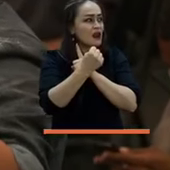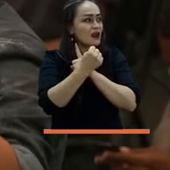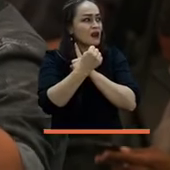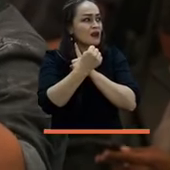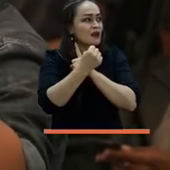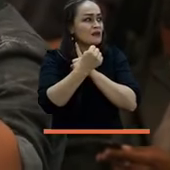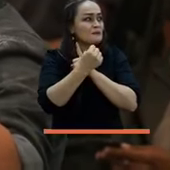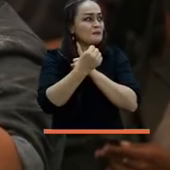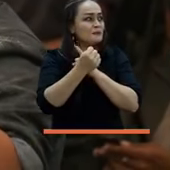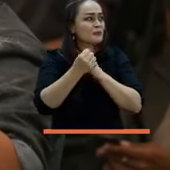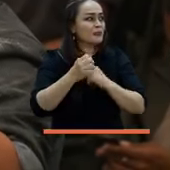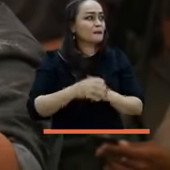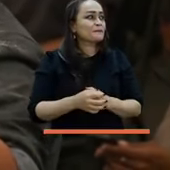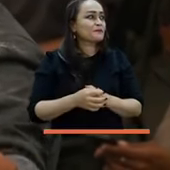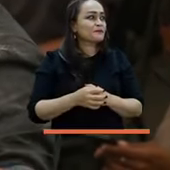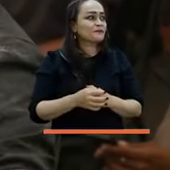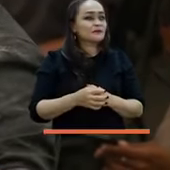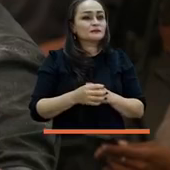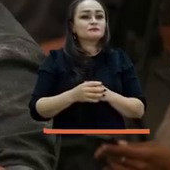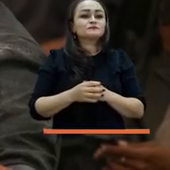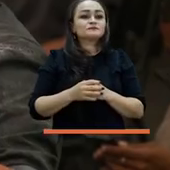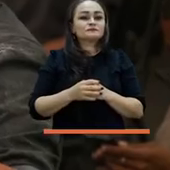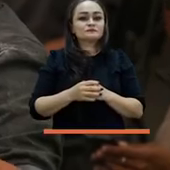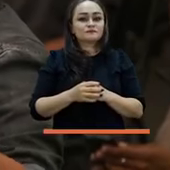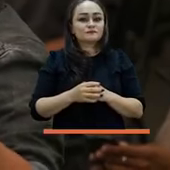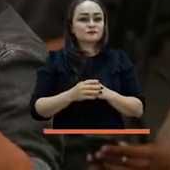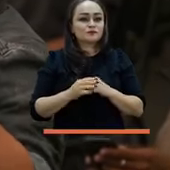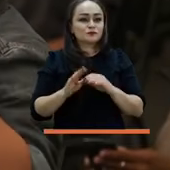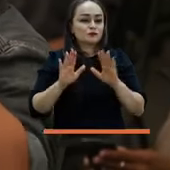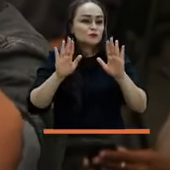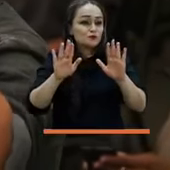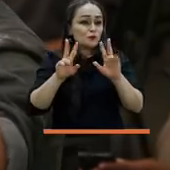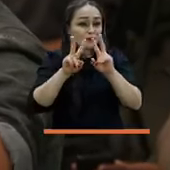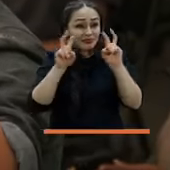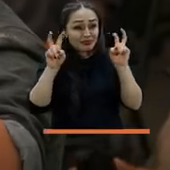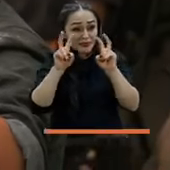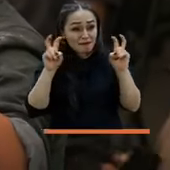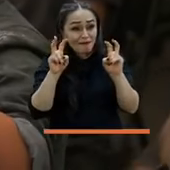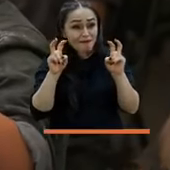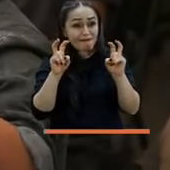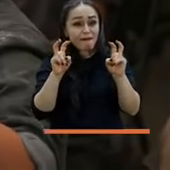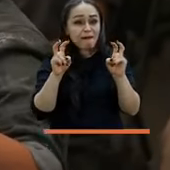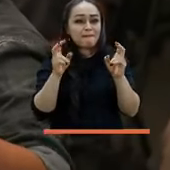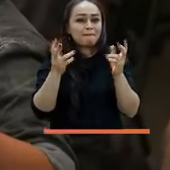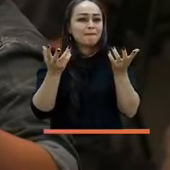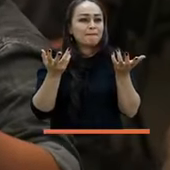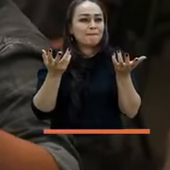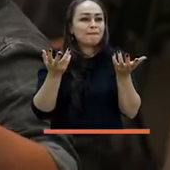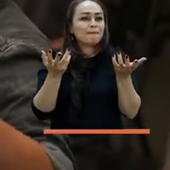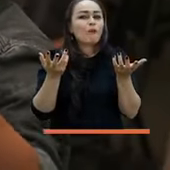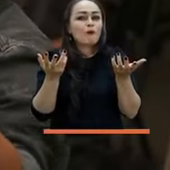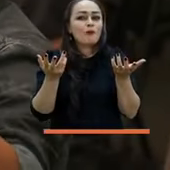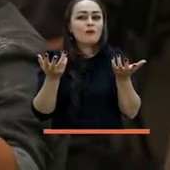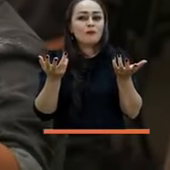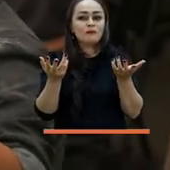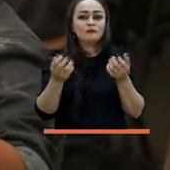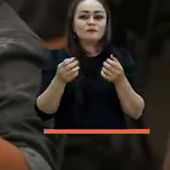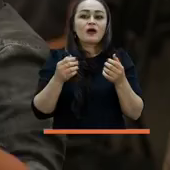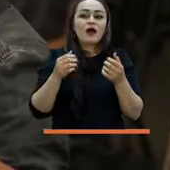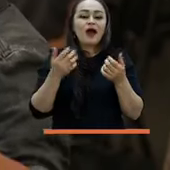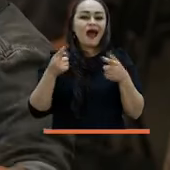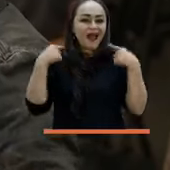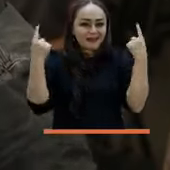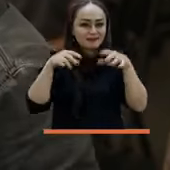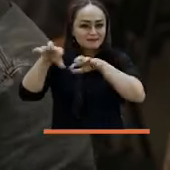derechos pero entonces ustedes solo tienen que ser valer no simplemente es el hecho de que están ahí entonces dónde queda eso en cada empresa